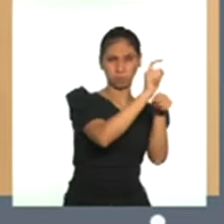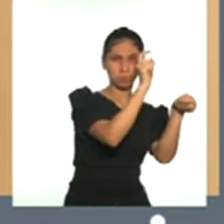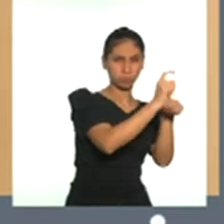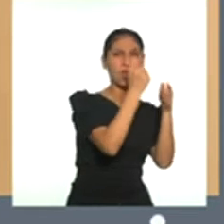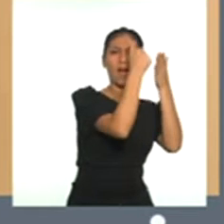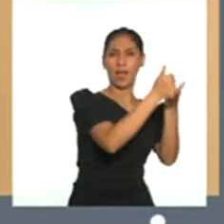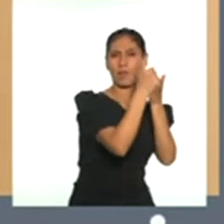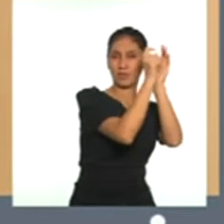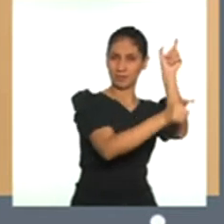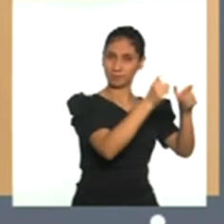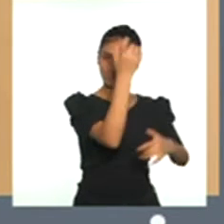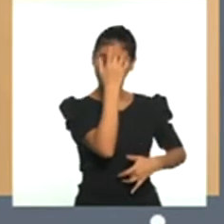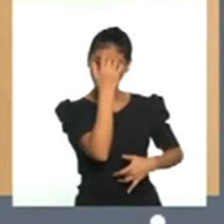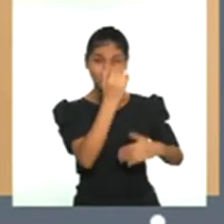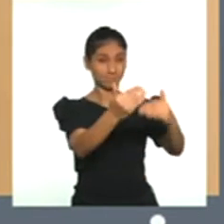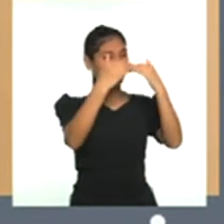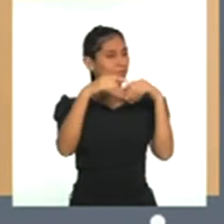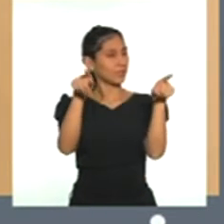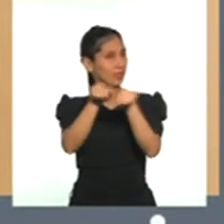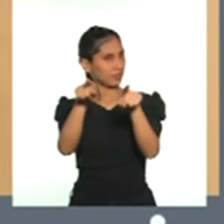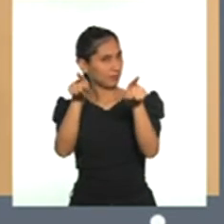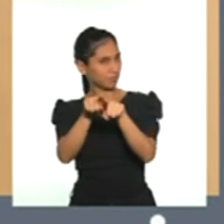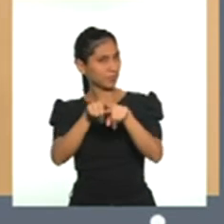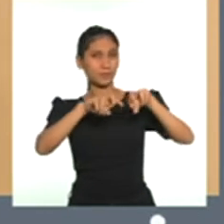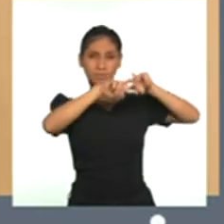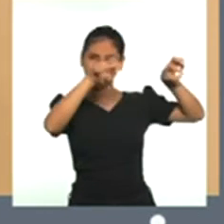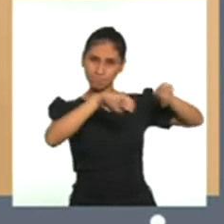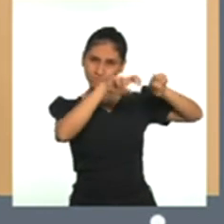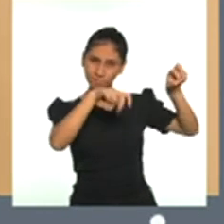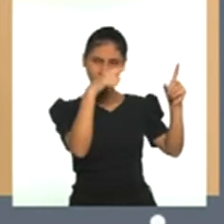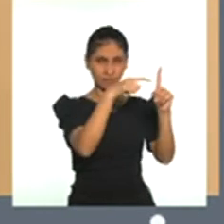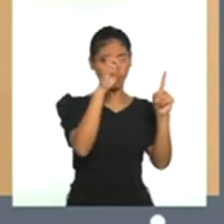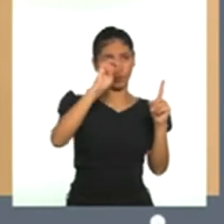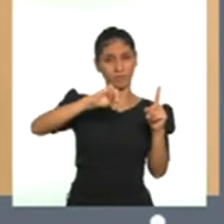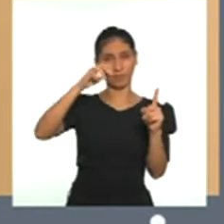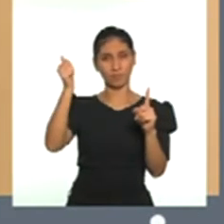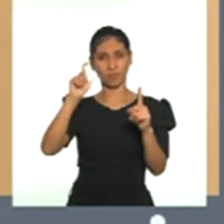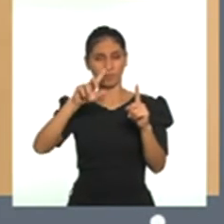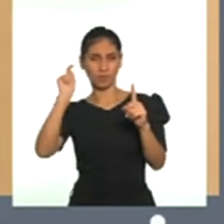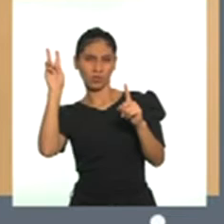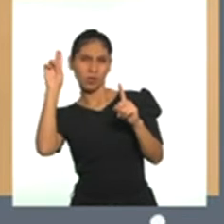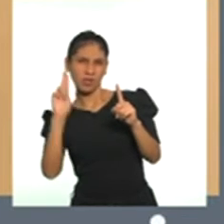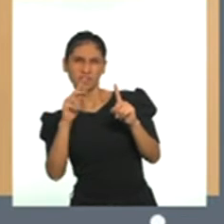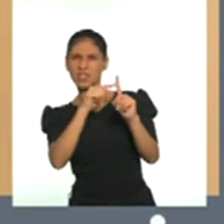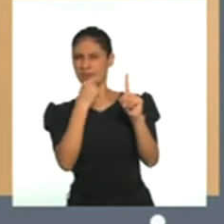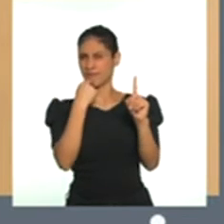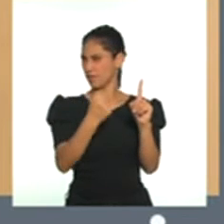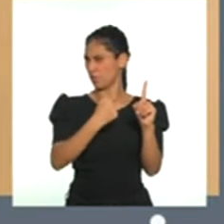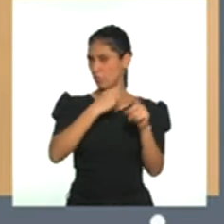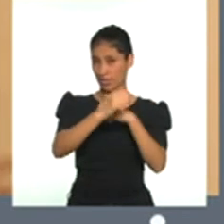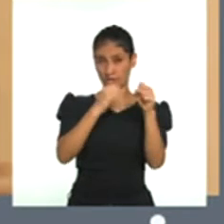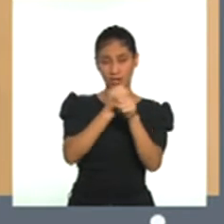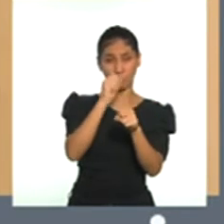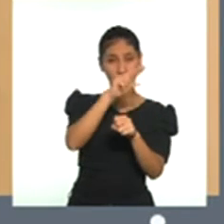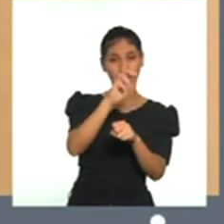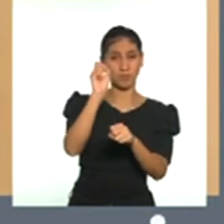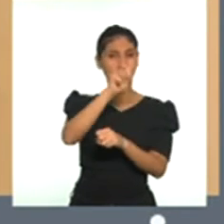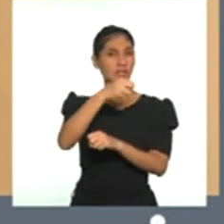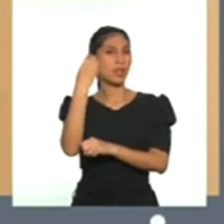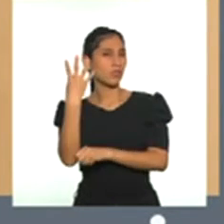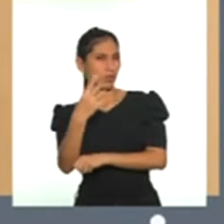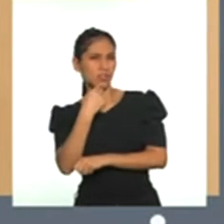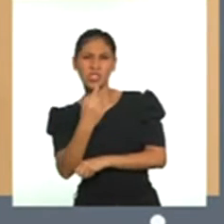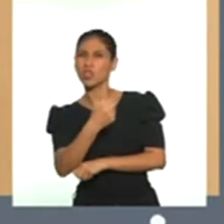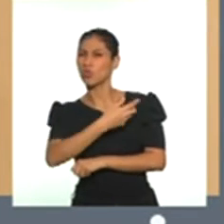¿no? Ahora bien, el investigador Walter Pariona señaló en el año 2014 que hacia la segunda mitad